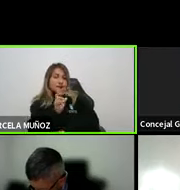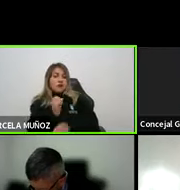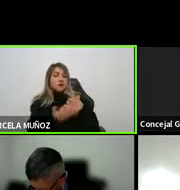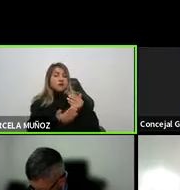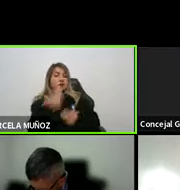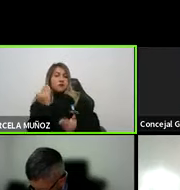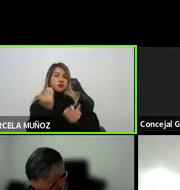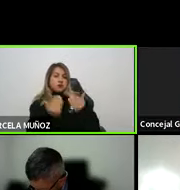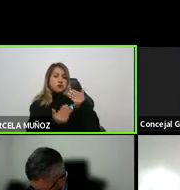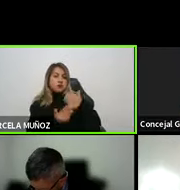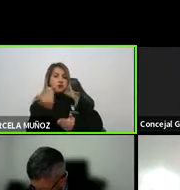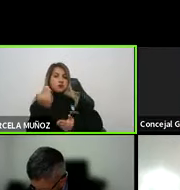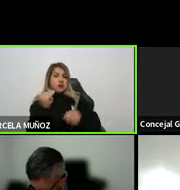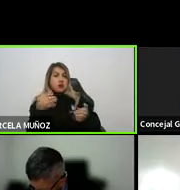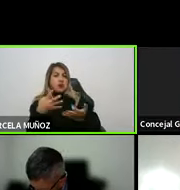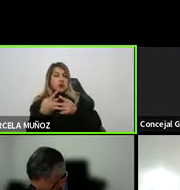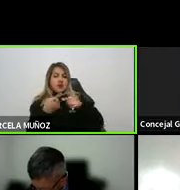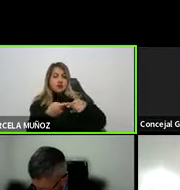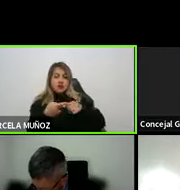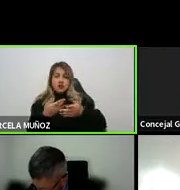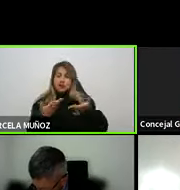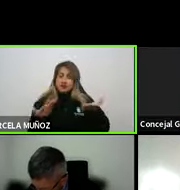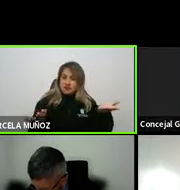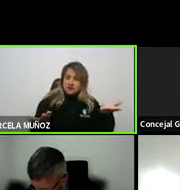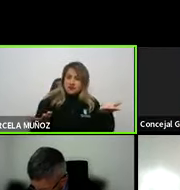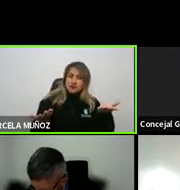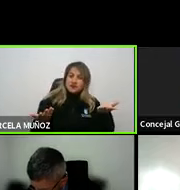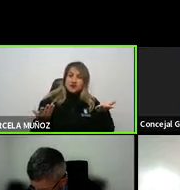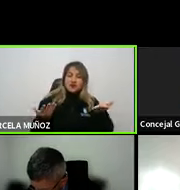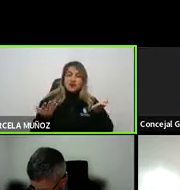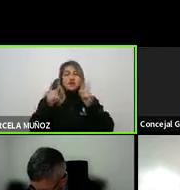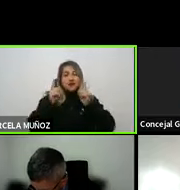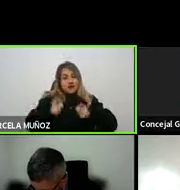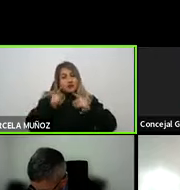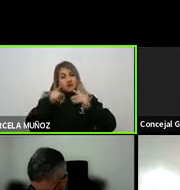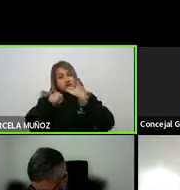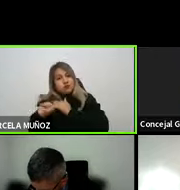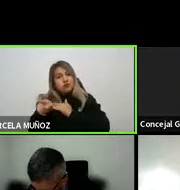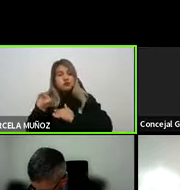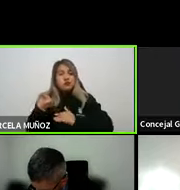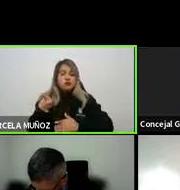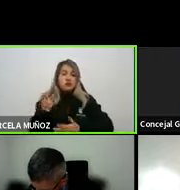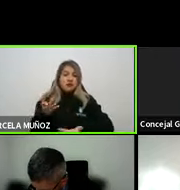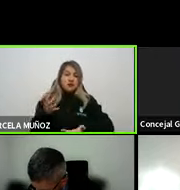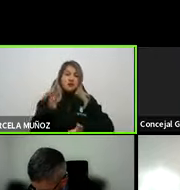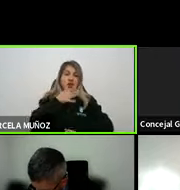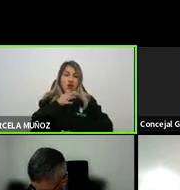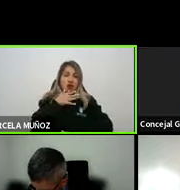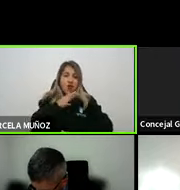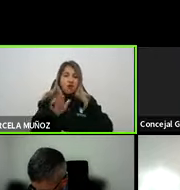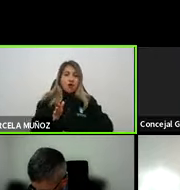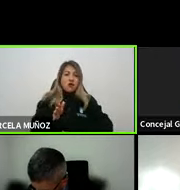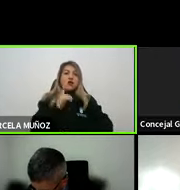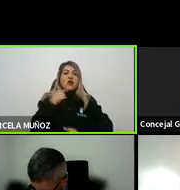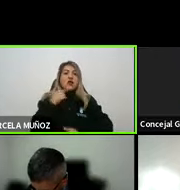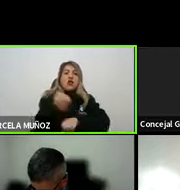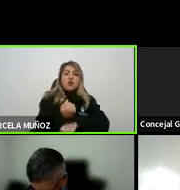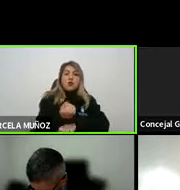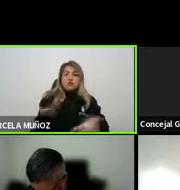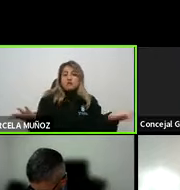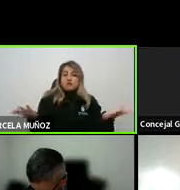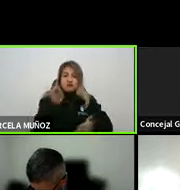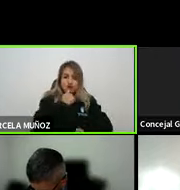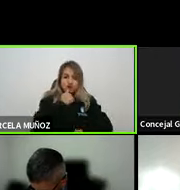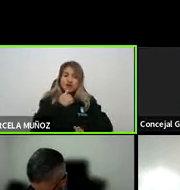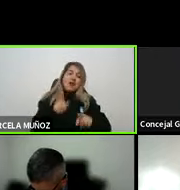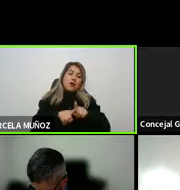redes sociales, pero donde hay que meterse al agua, no está. Pero yo les agradezco a